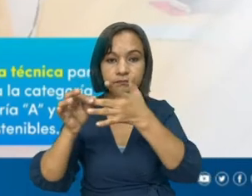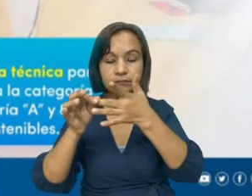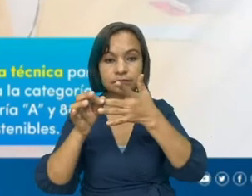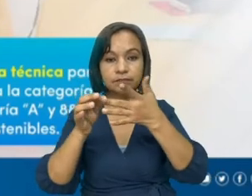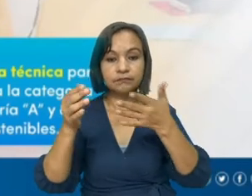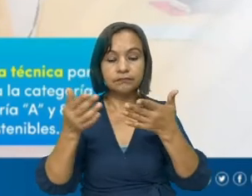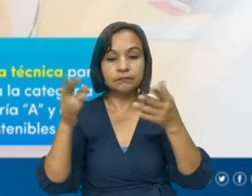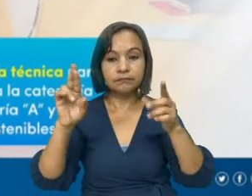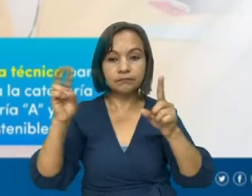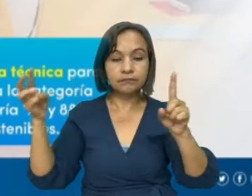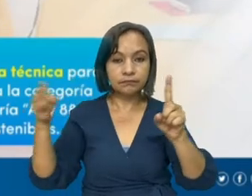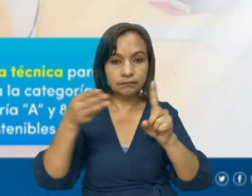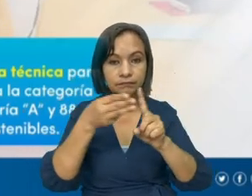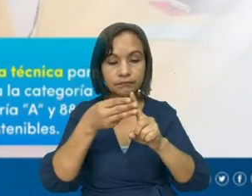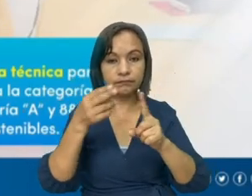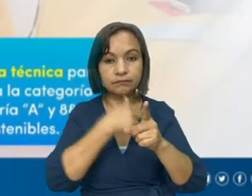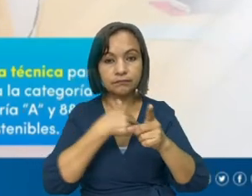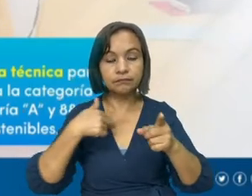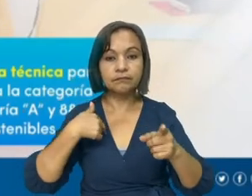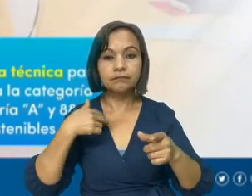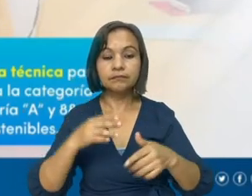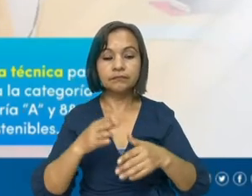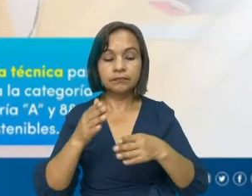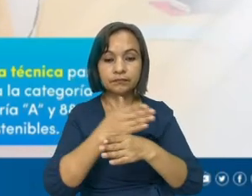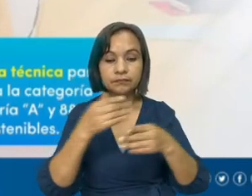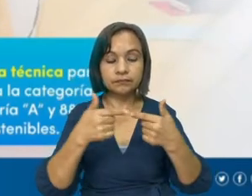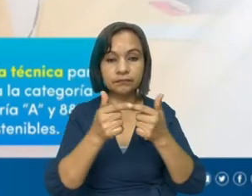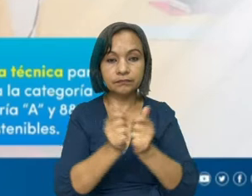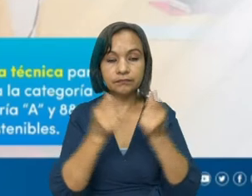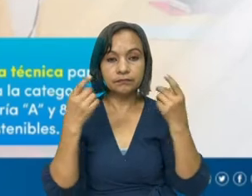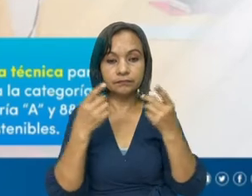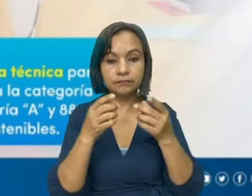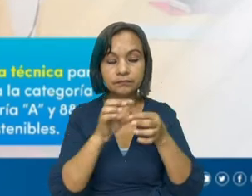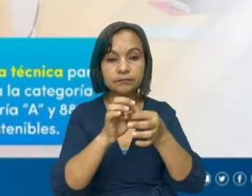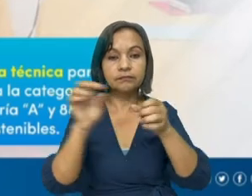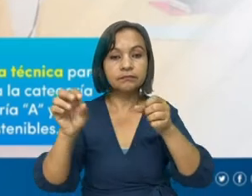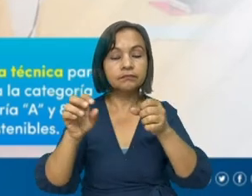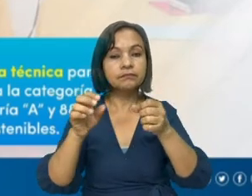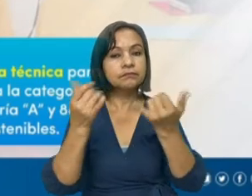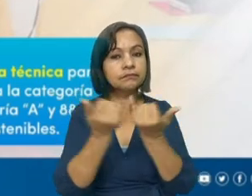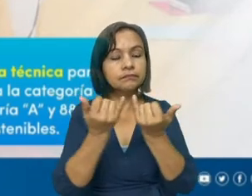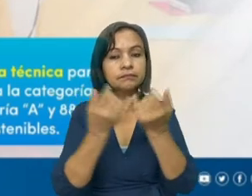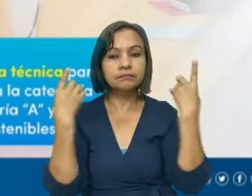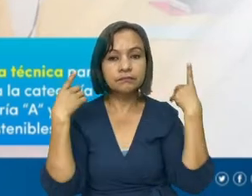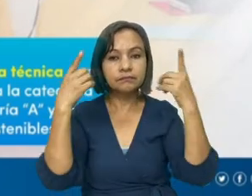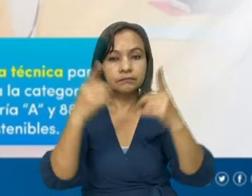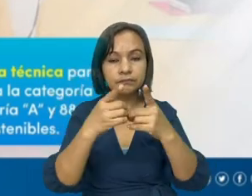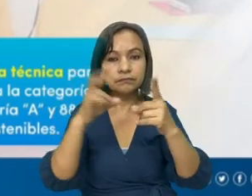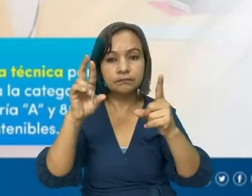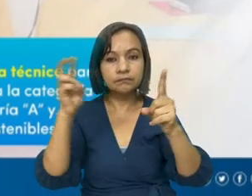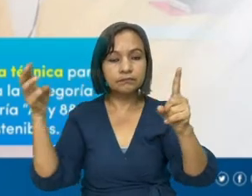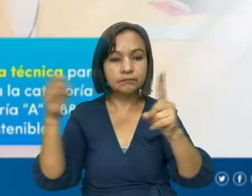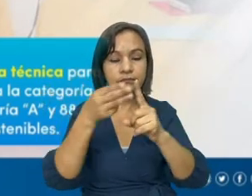de estos técnicos regionales, a través de esta dirección de recursos a nivel de dirección regional.